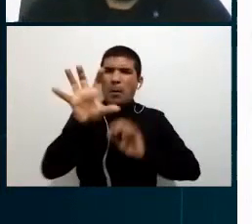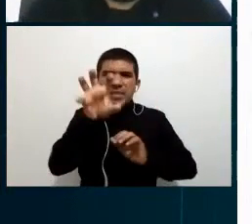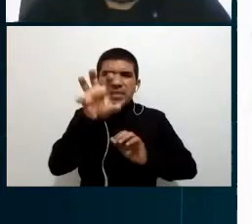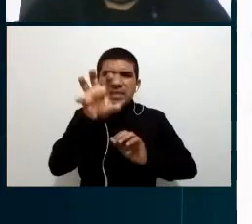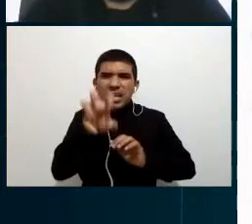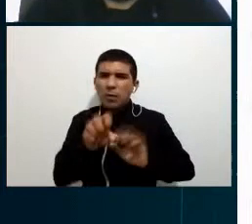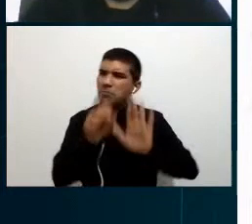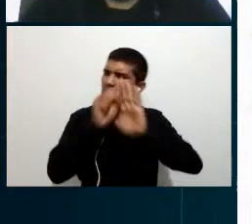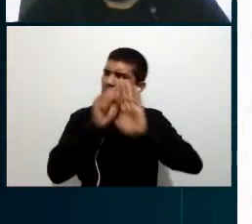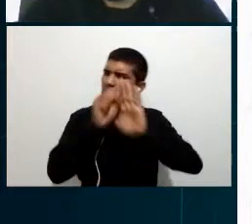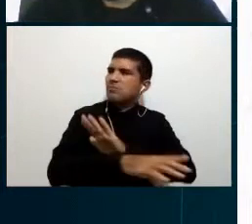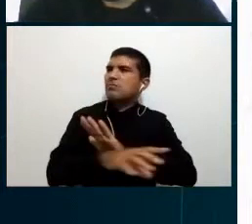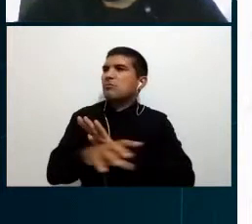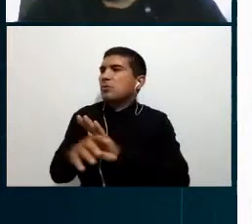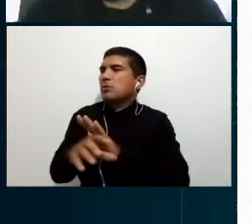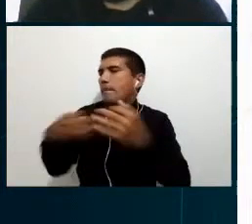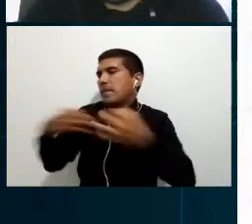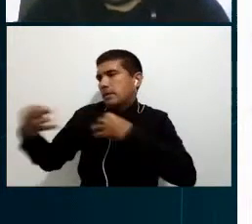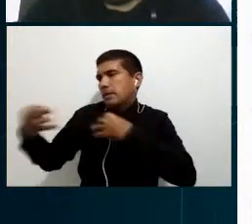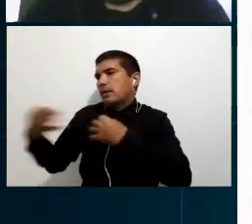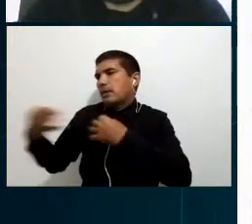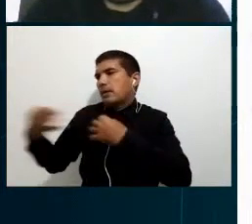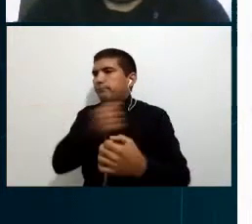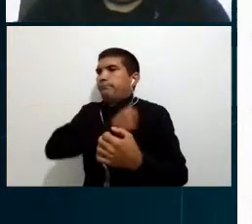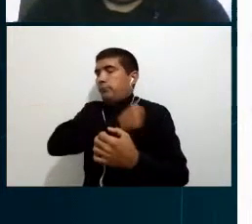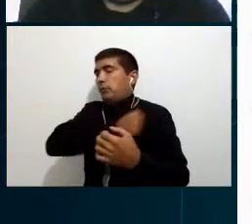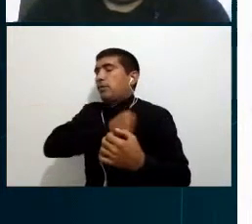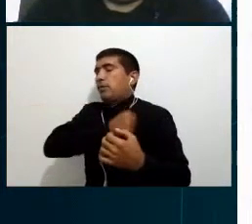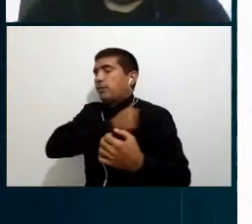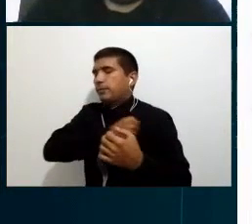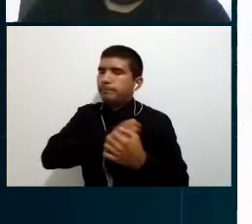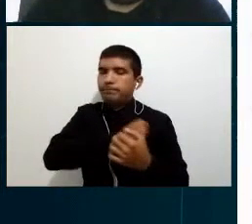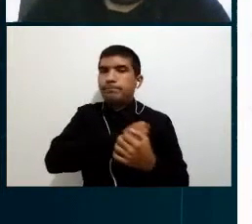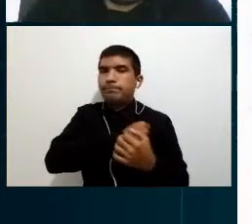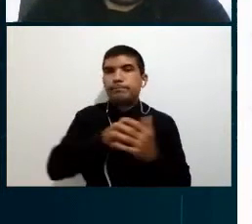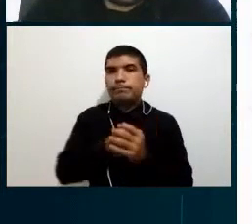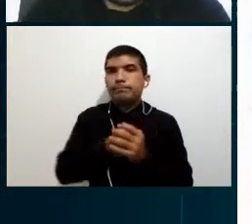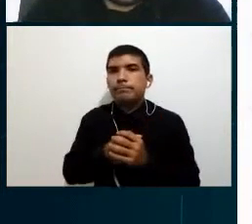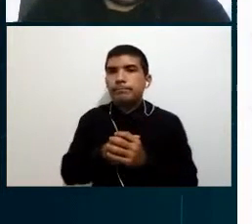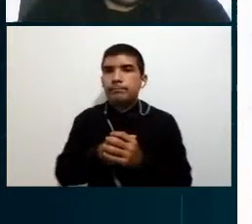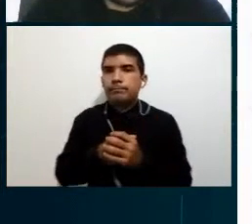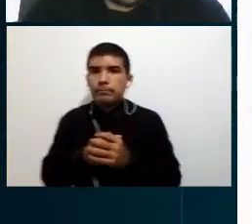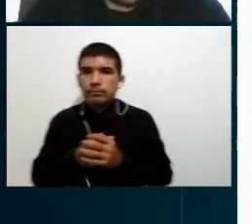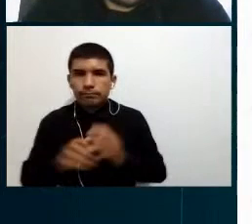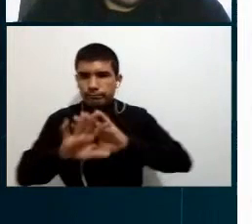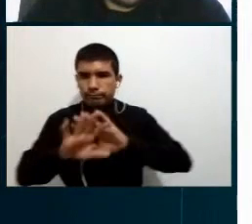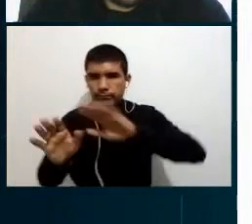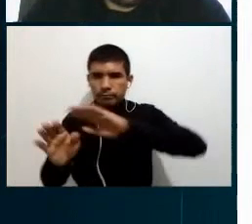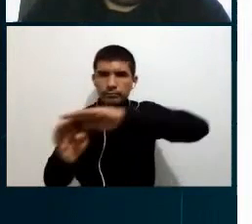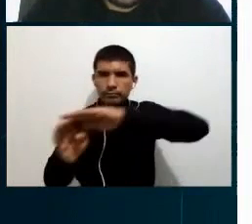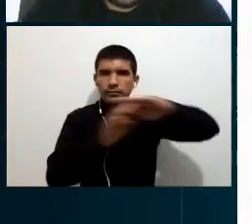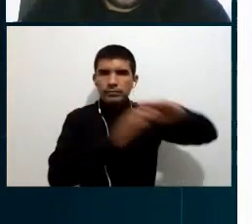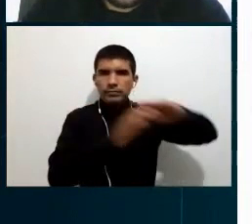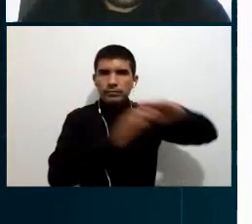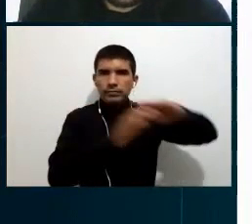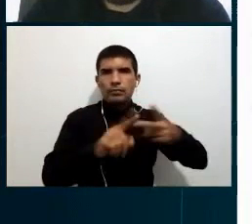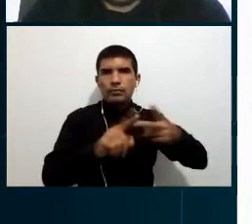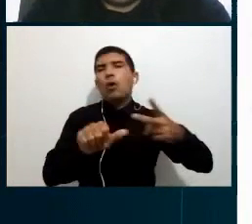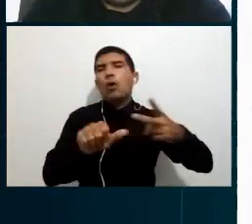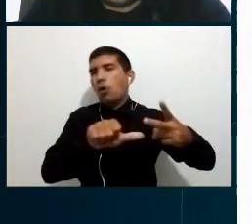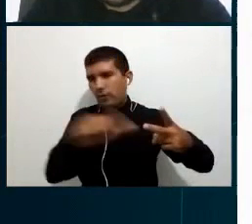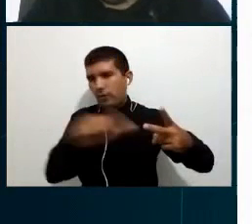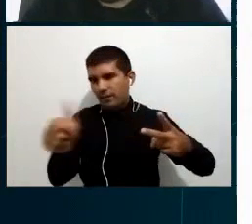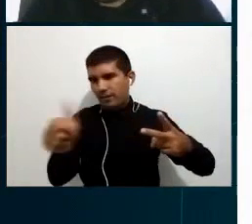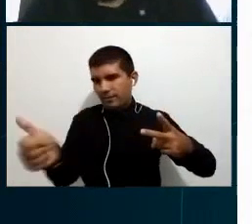otro de los fabricantes, en este caso sería General Electric. General Electric nos